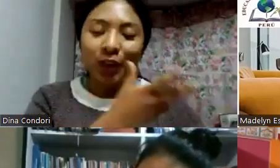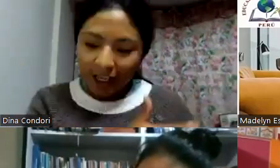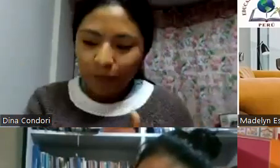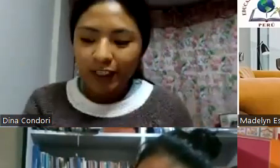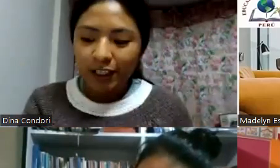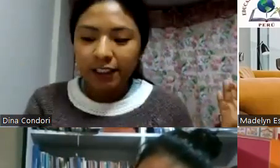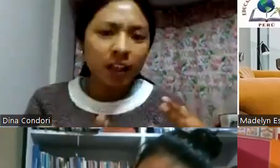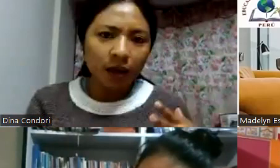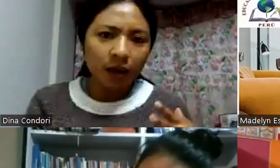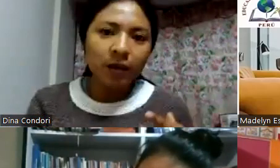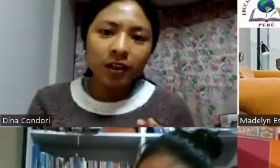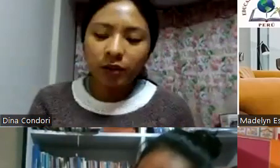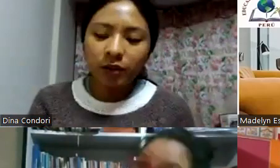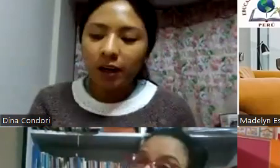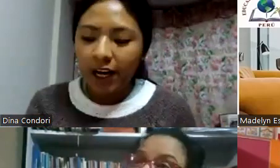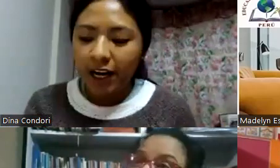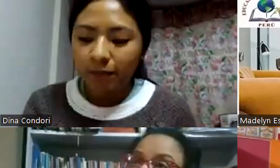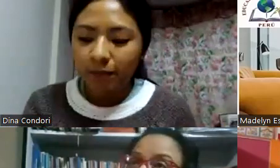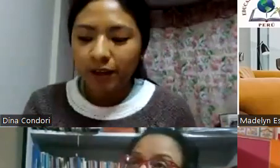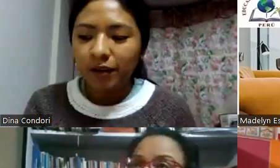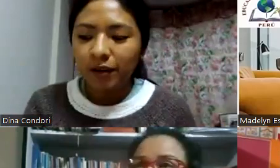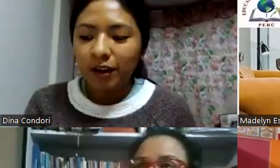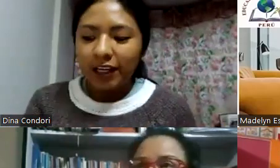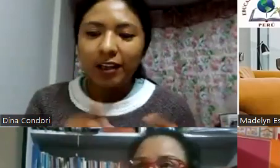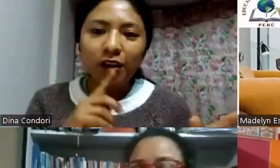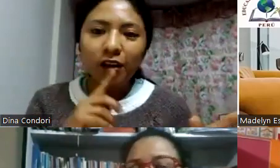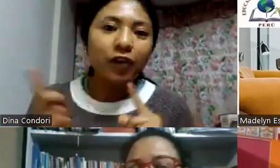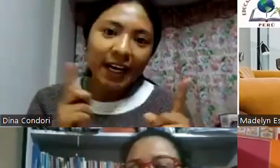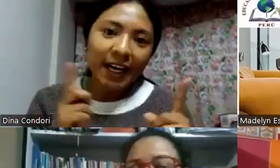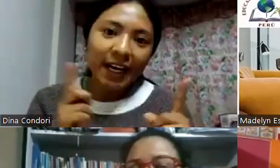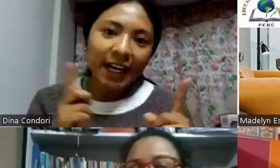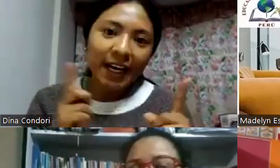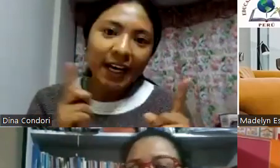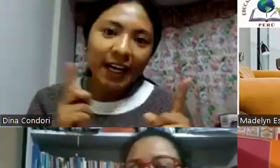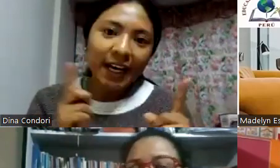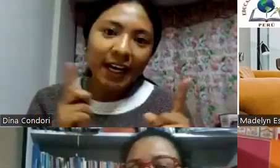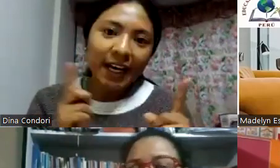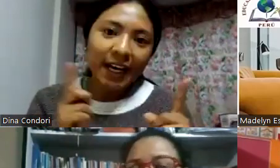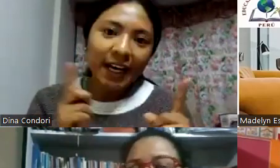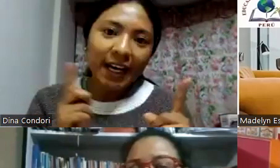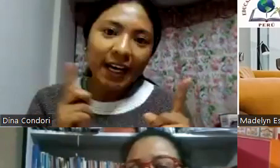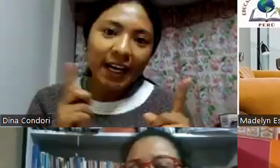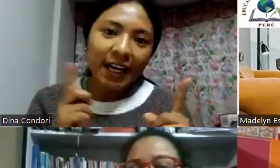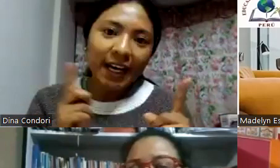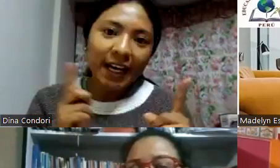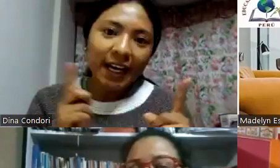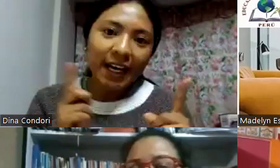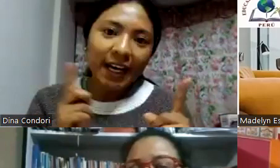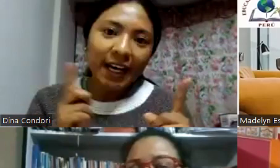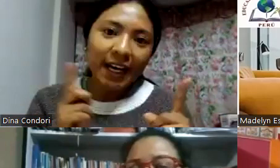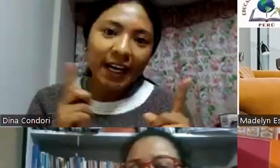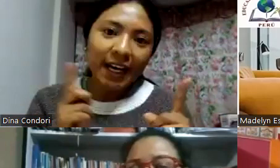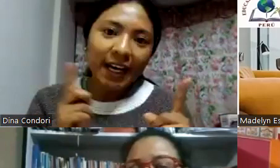de su oponente, por decirlo así, que también es una buena arma, ¿no? Y dijo frase, no utilizamos a los pobres